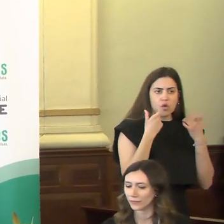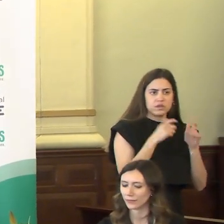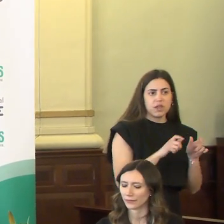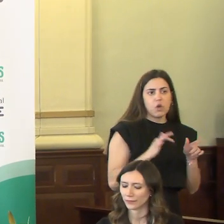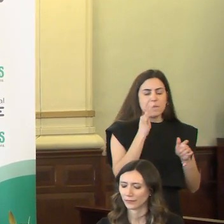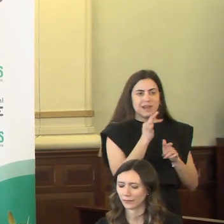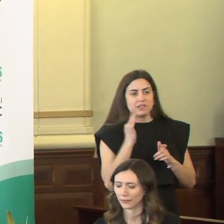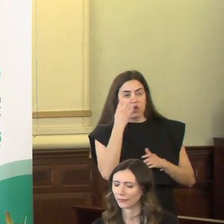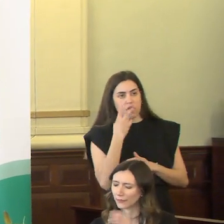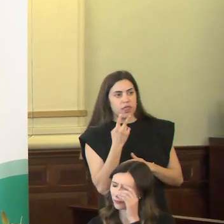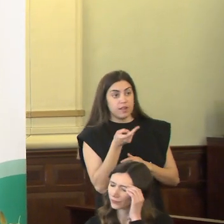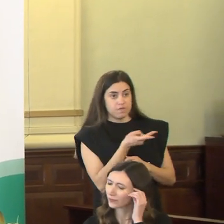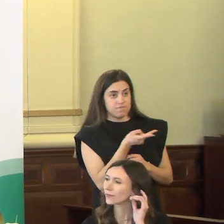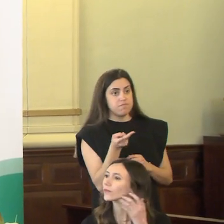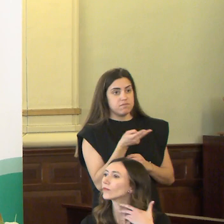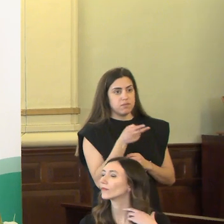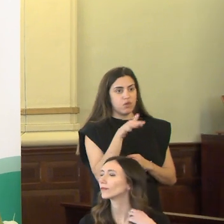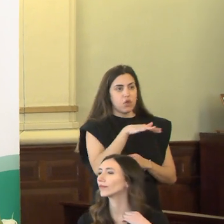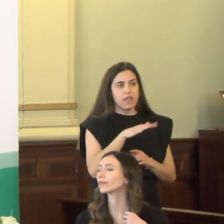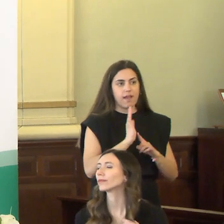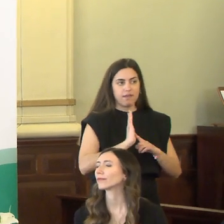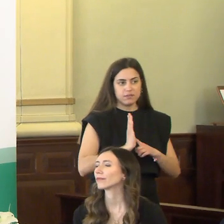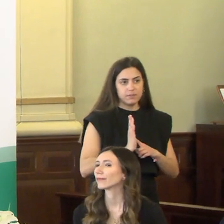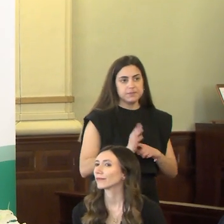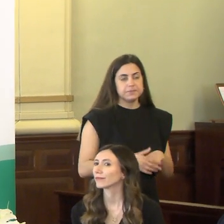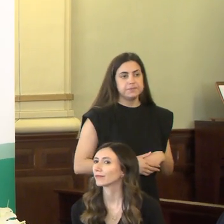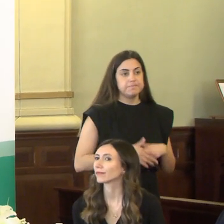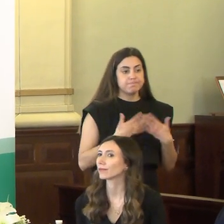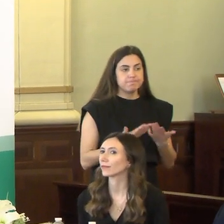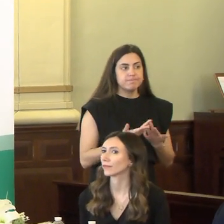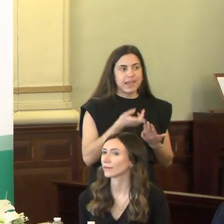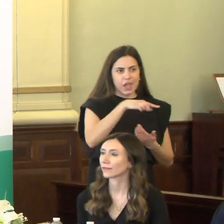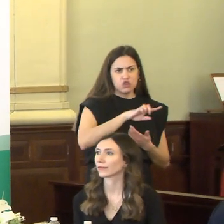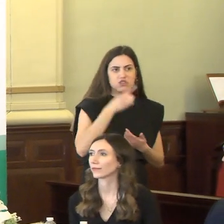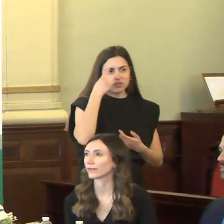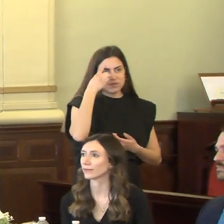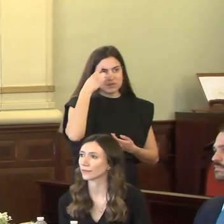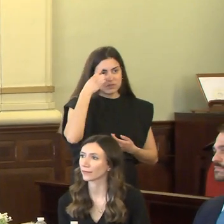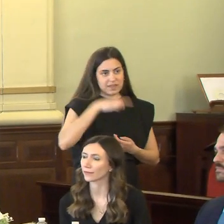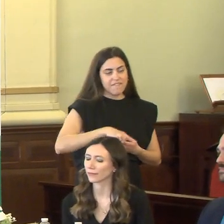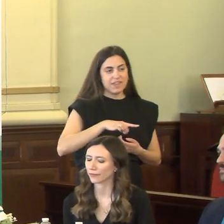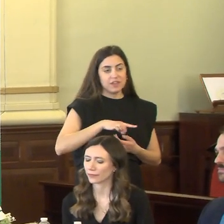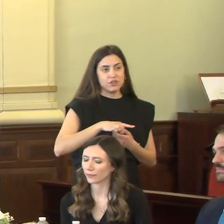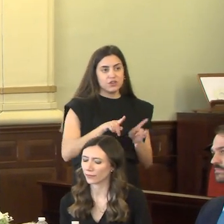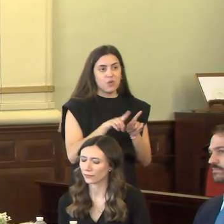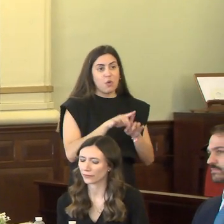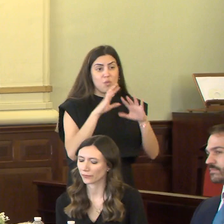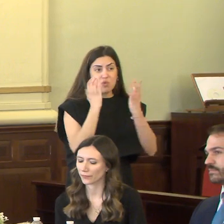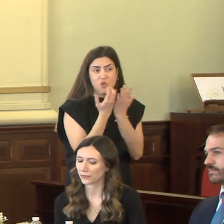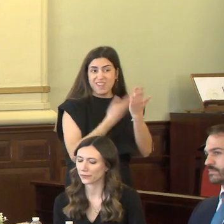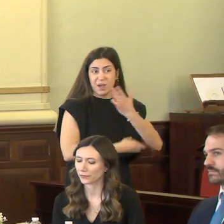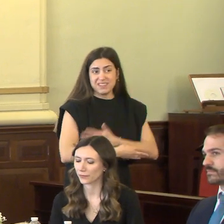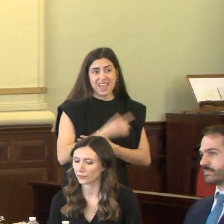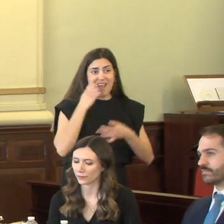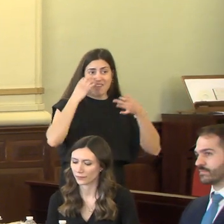propia ONCE en Castilla-La Mancha. Son buenos conocedores de la realidad que el mundo de la discapacidad